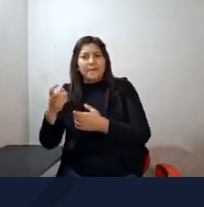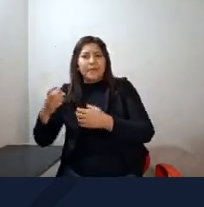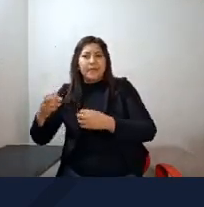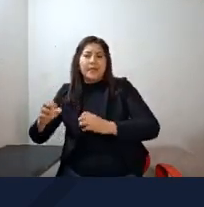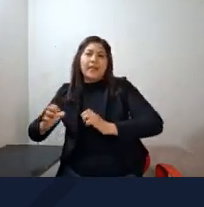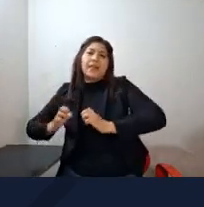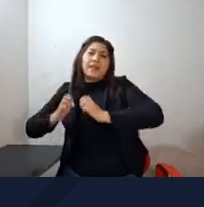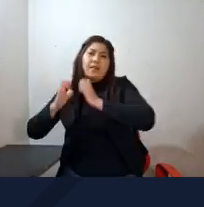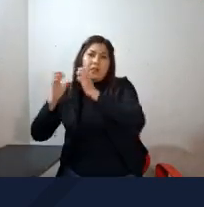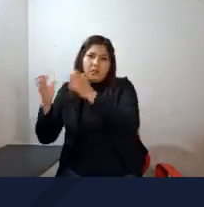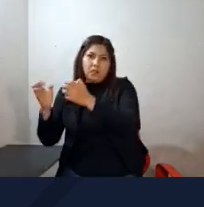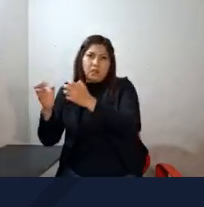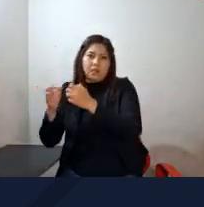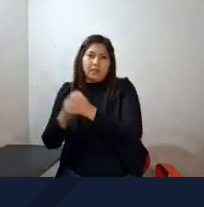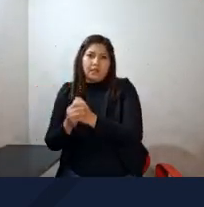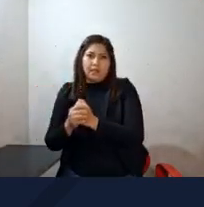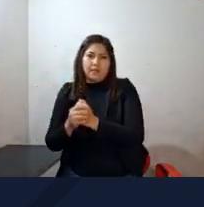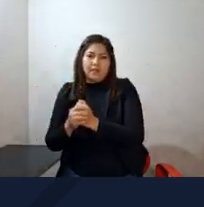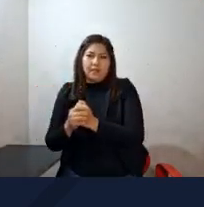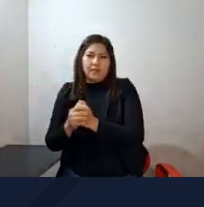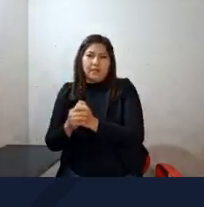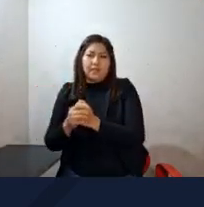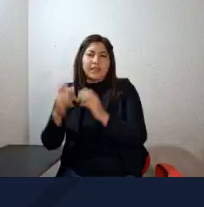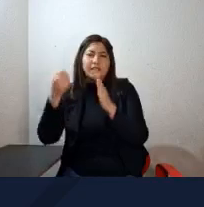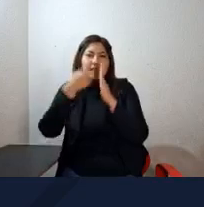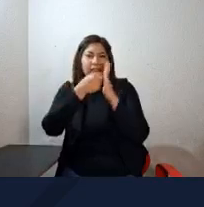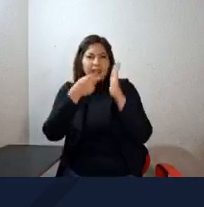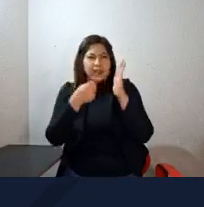Y el testamento se ejecuta